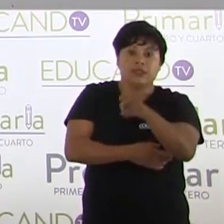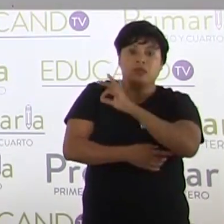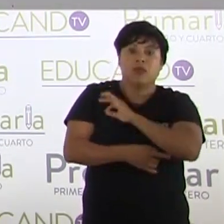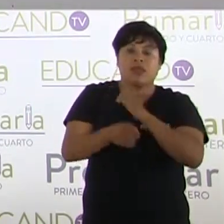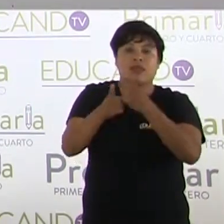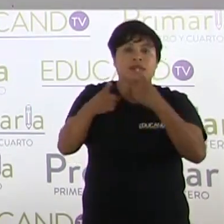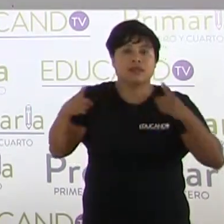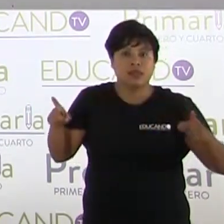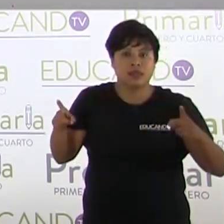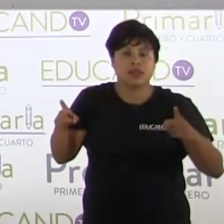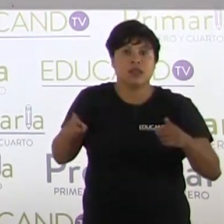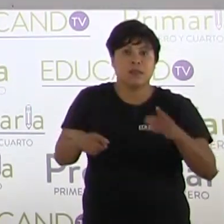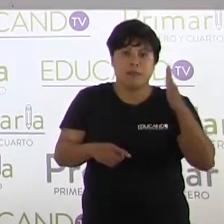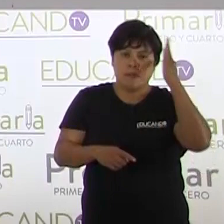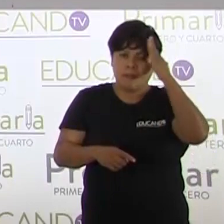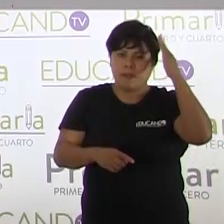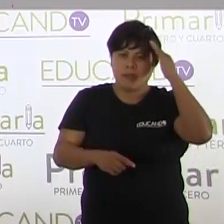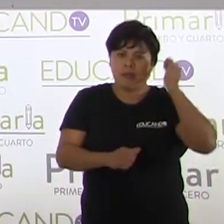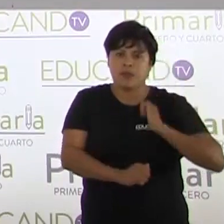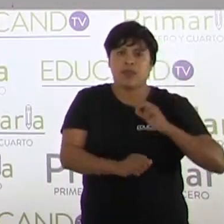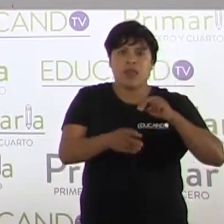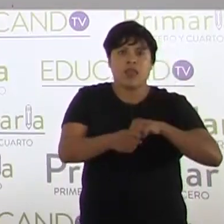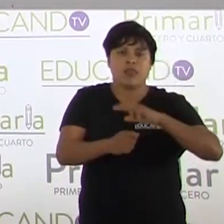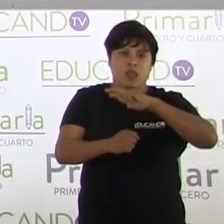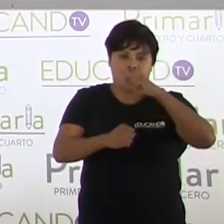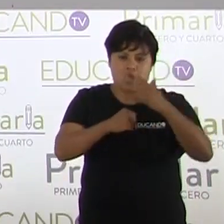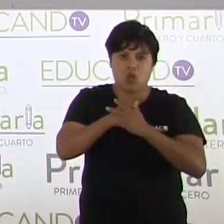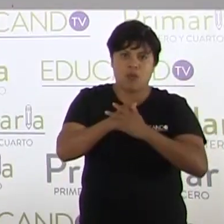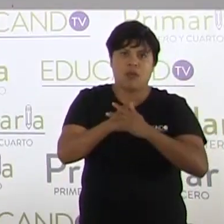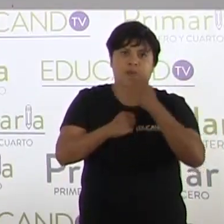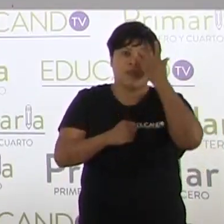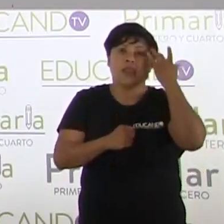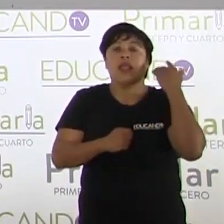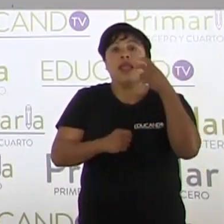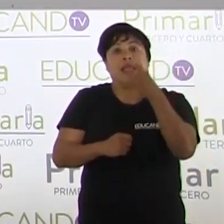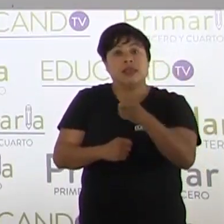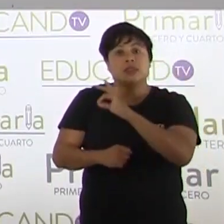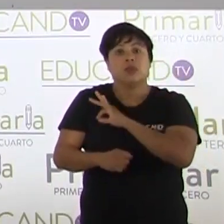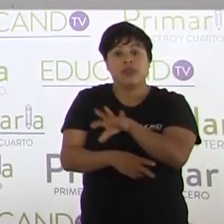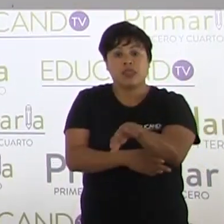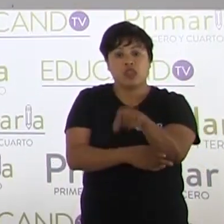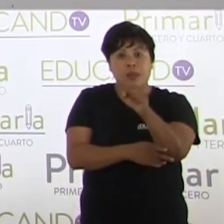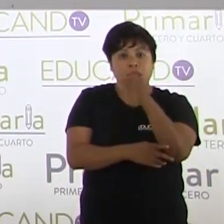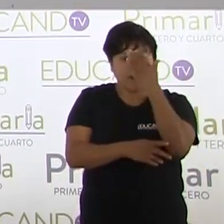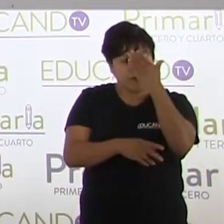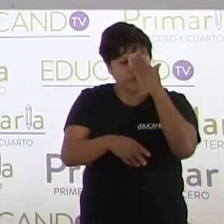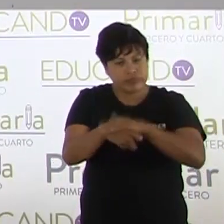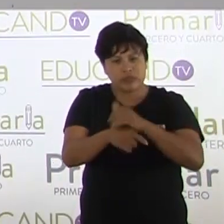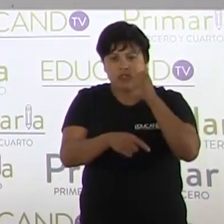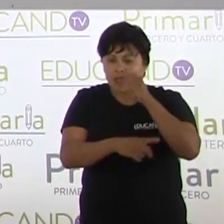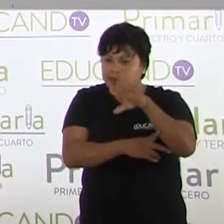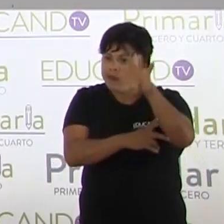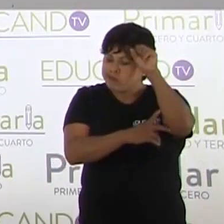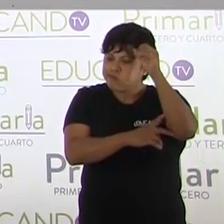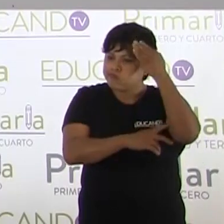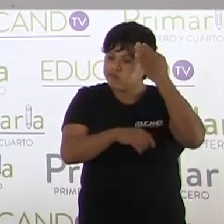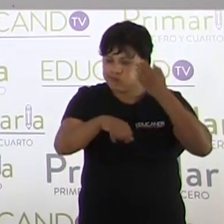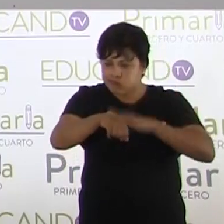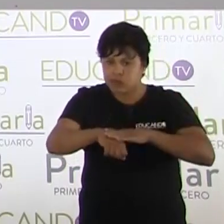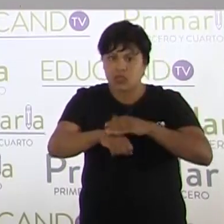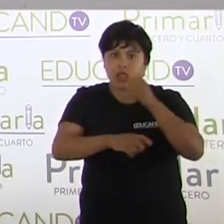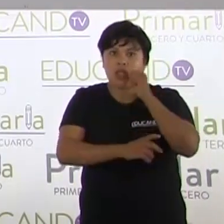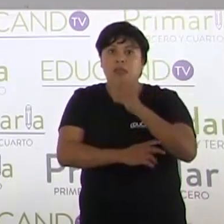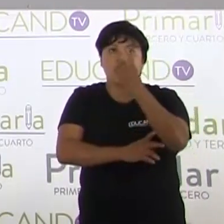desarrollar esencialmente en Europa y que van a tomar en cuenta pues las